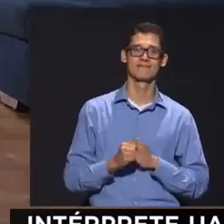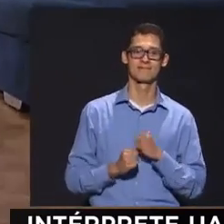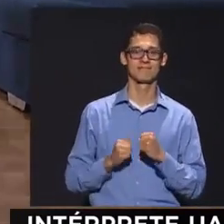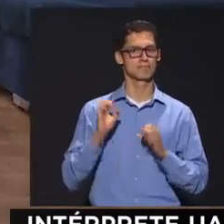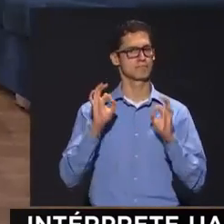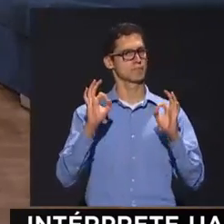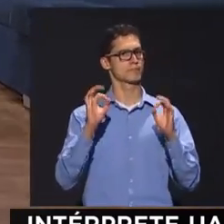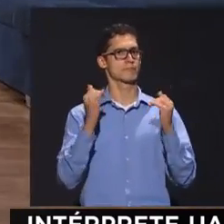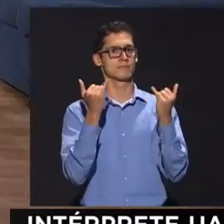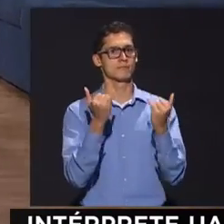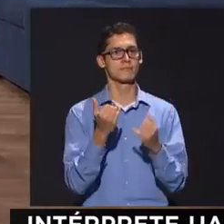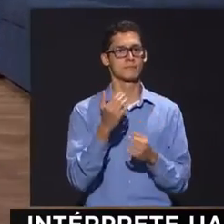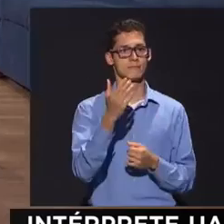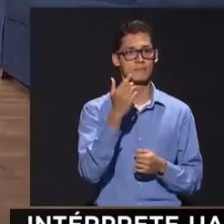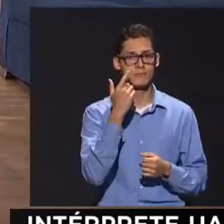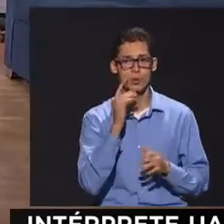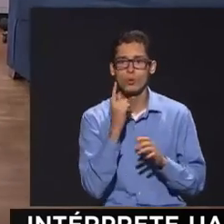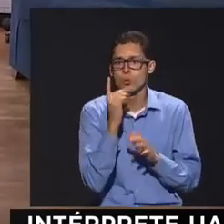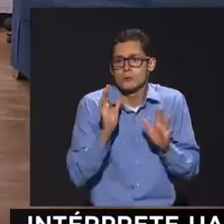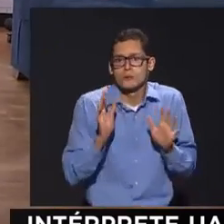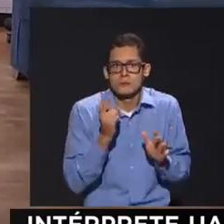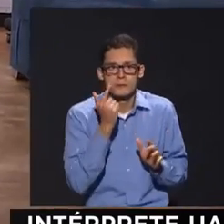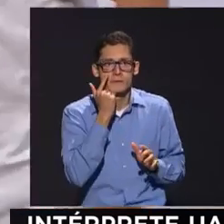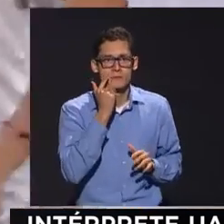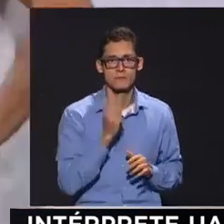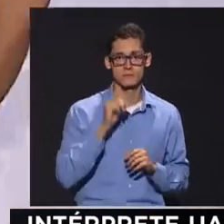esto es ahora dos vasitos normales